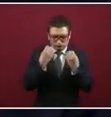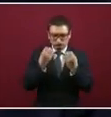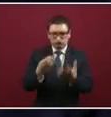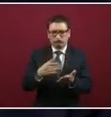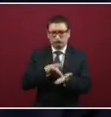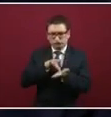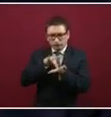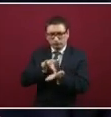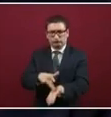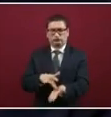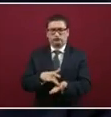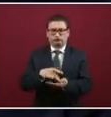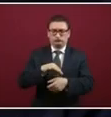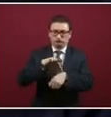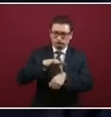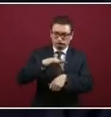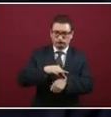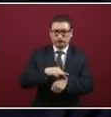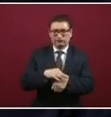Ese es el plan.